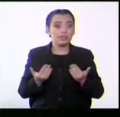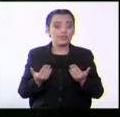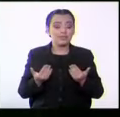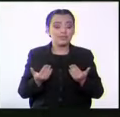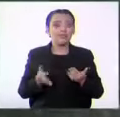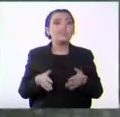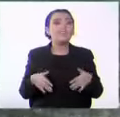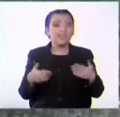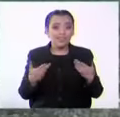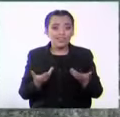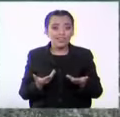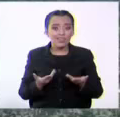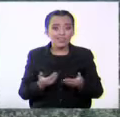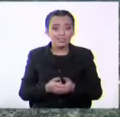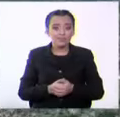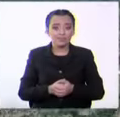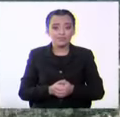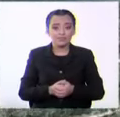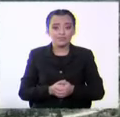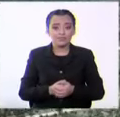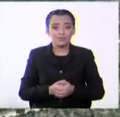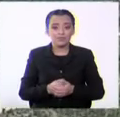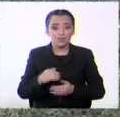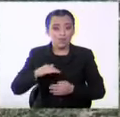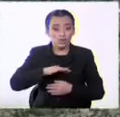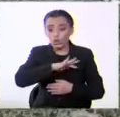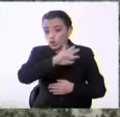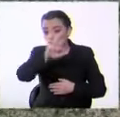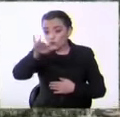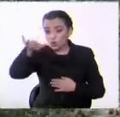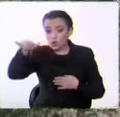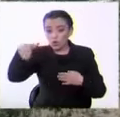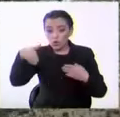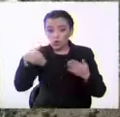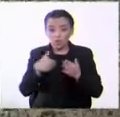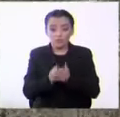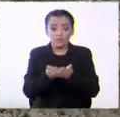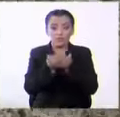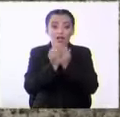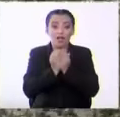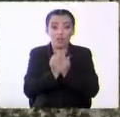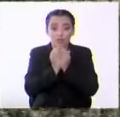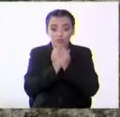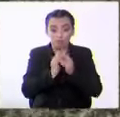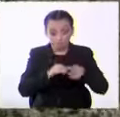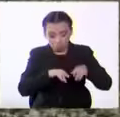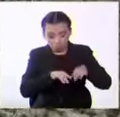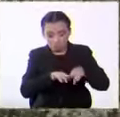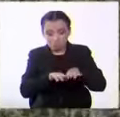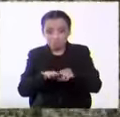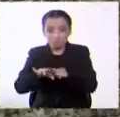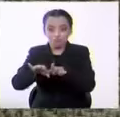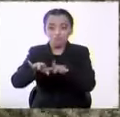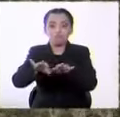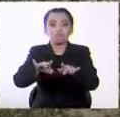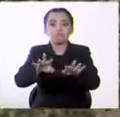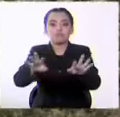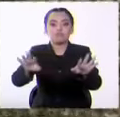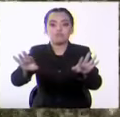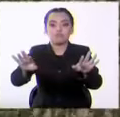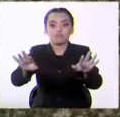carbono? ¿Qué pasaría si todas las fuentes de agua dulce, las cuales aprovechamos para beber,